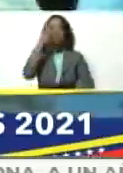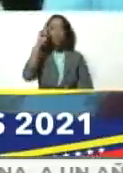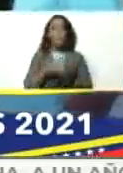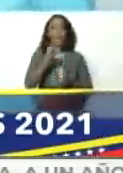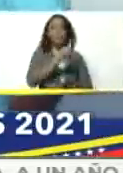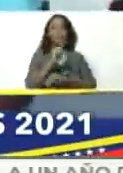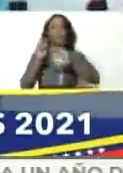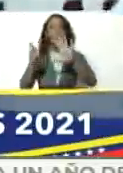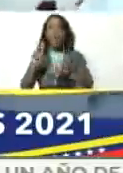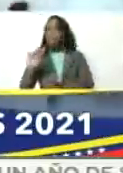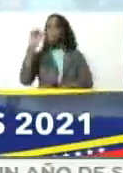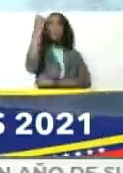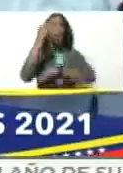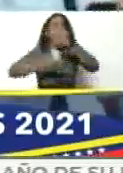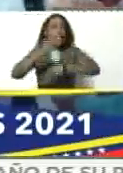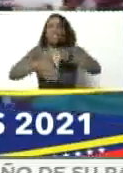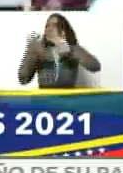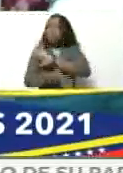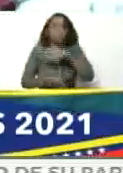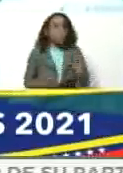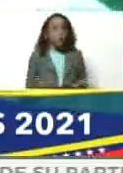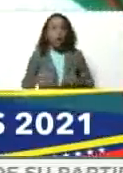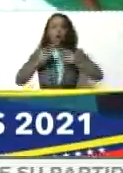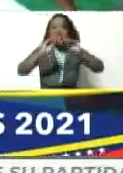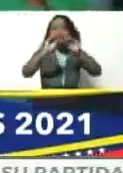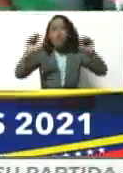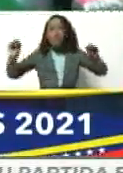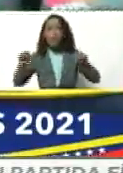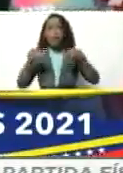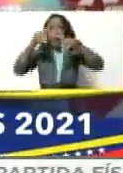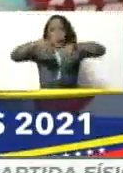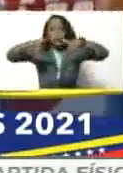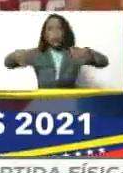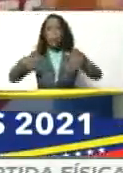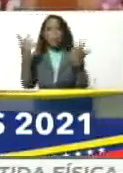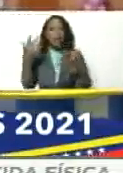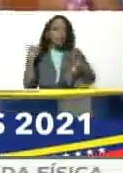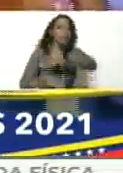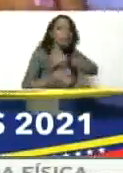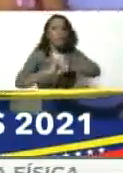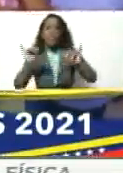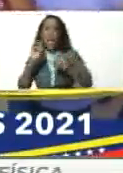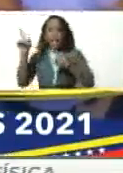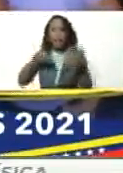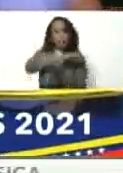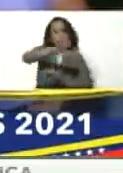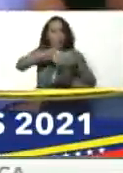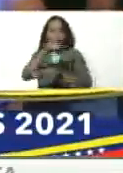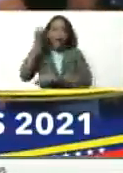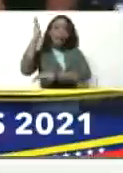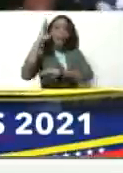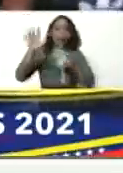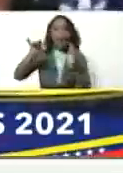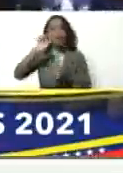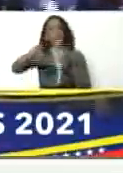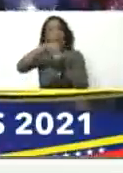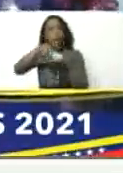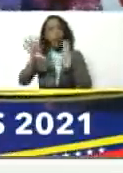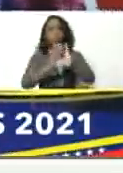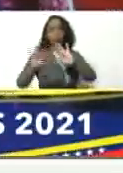2017, ¿qué fue lo primero que hicimos? Convocar elecciones para salir de ese conflicto. Asamblea Nacional Constituyente.